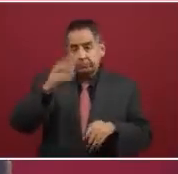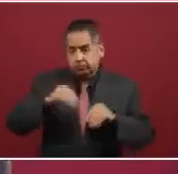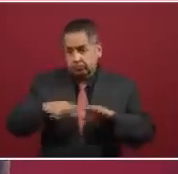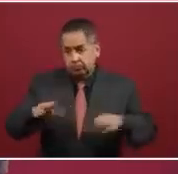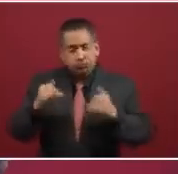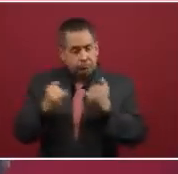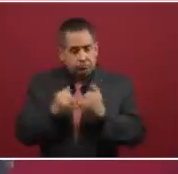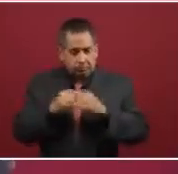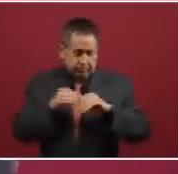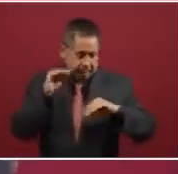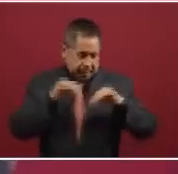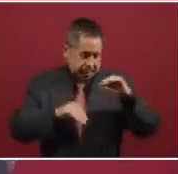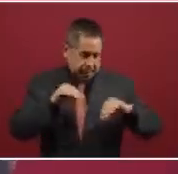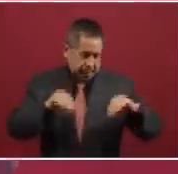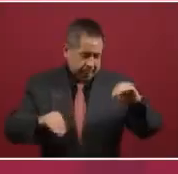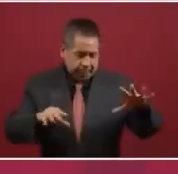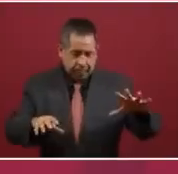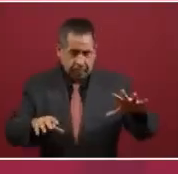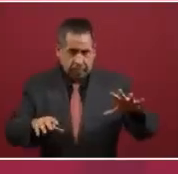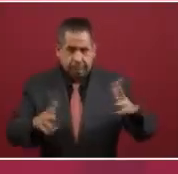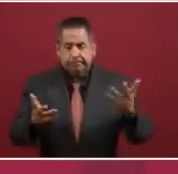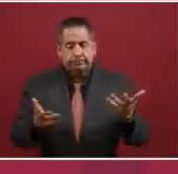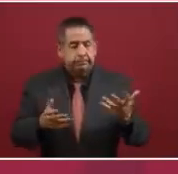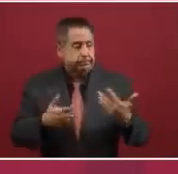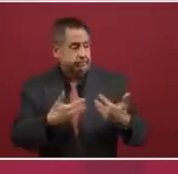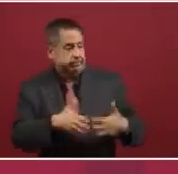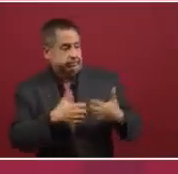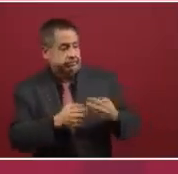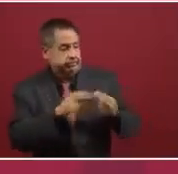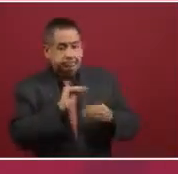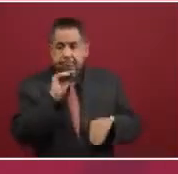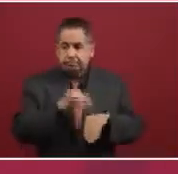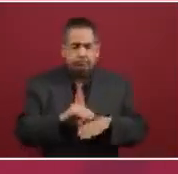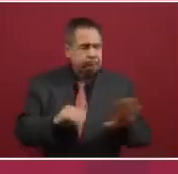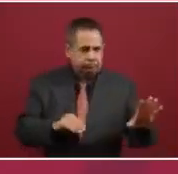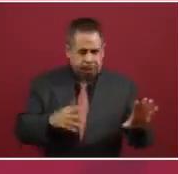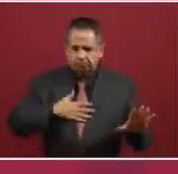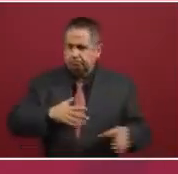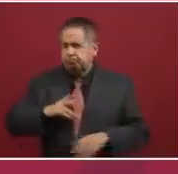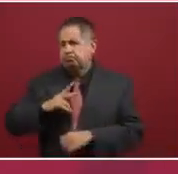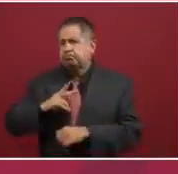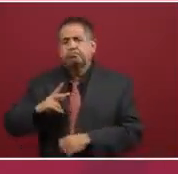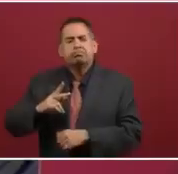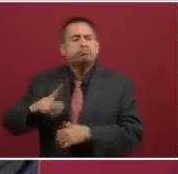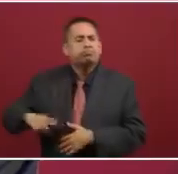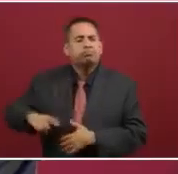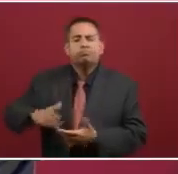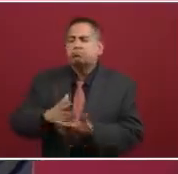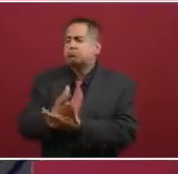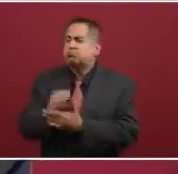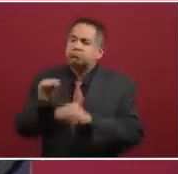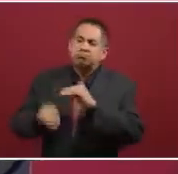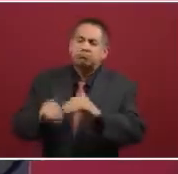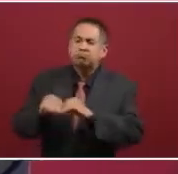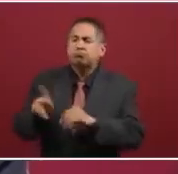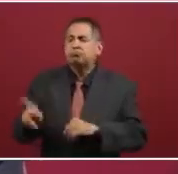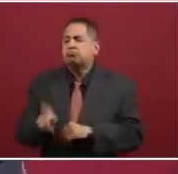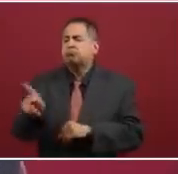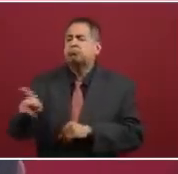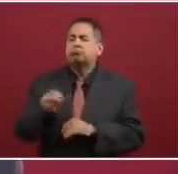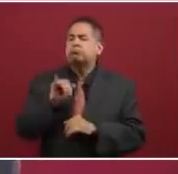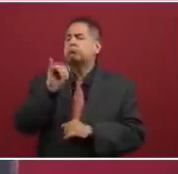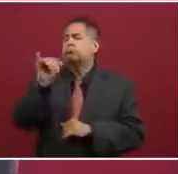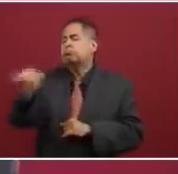si se dejaba a las empresas, nunca se hubiesen electrificado los pueblos de México,